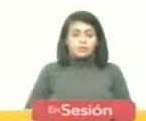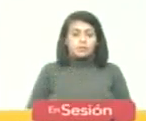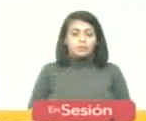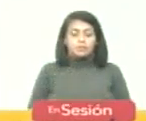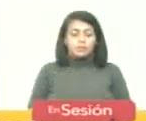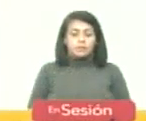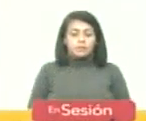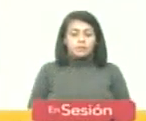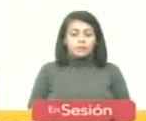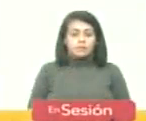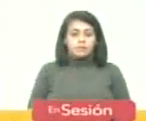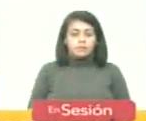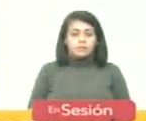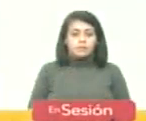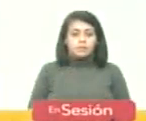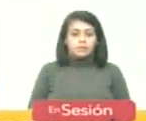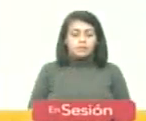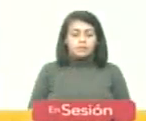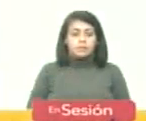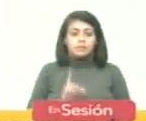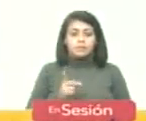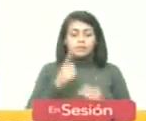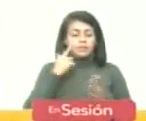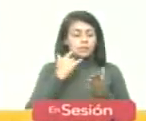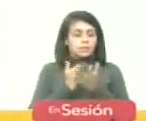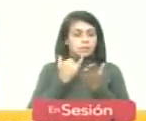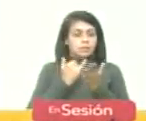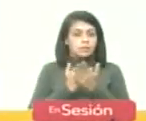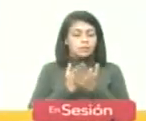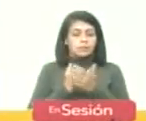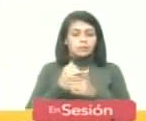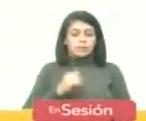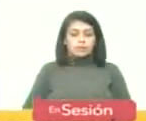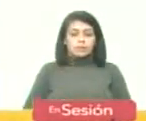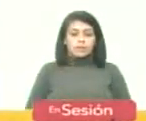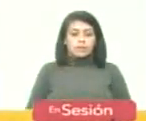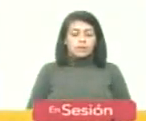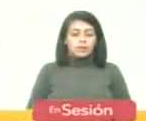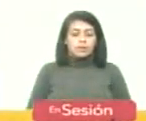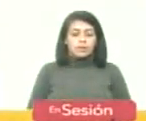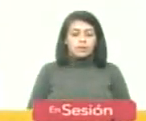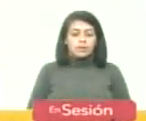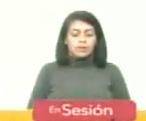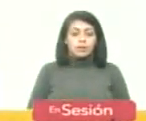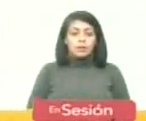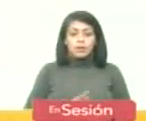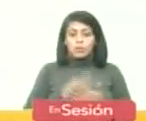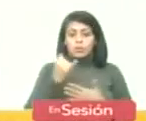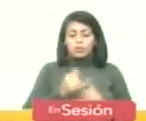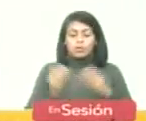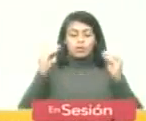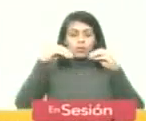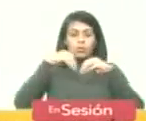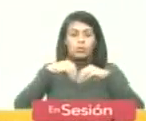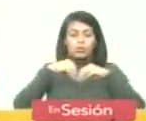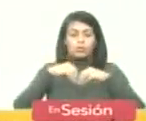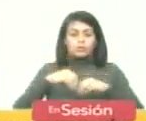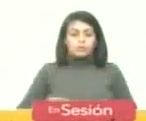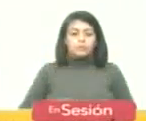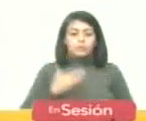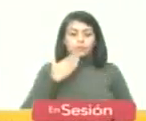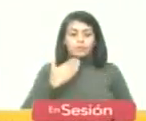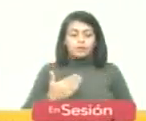toca dar algunos argumentos con relación a un proyecto de acuerdo que